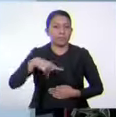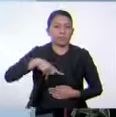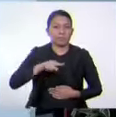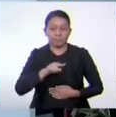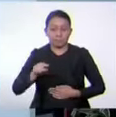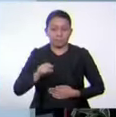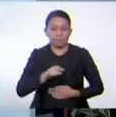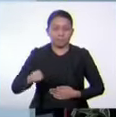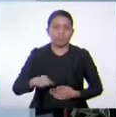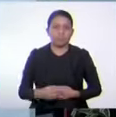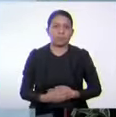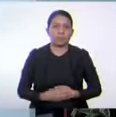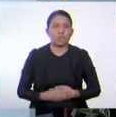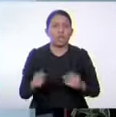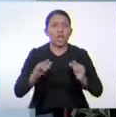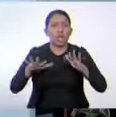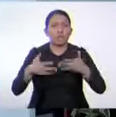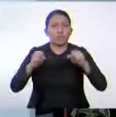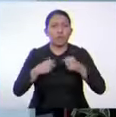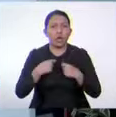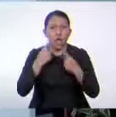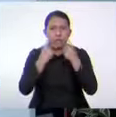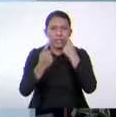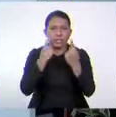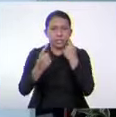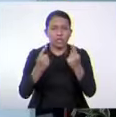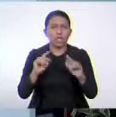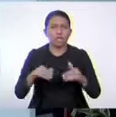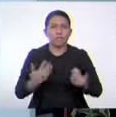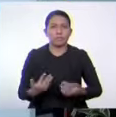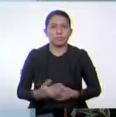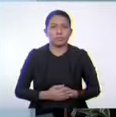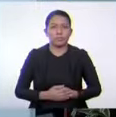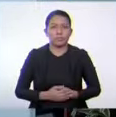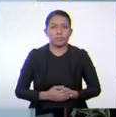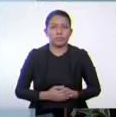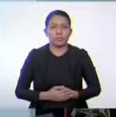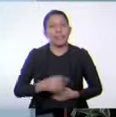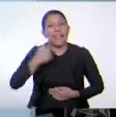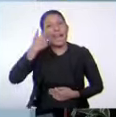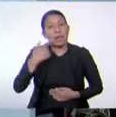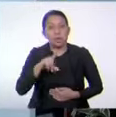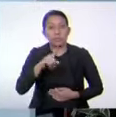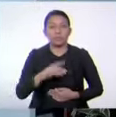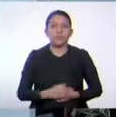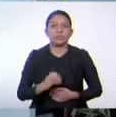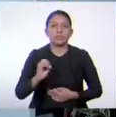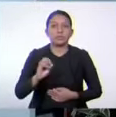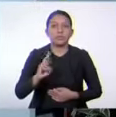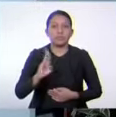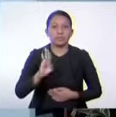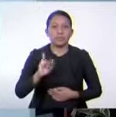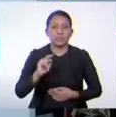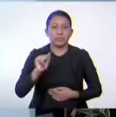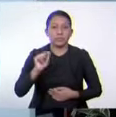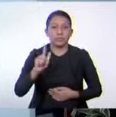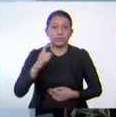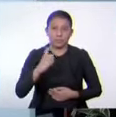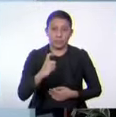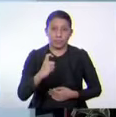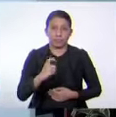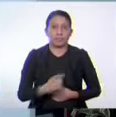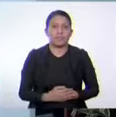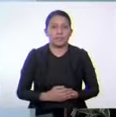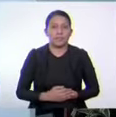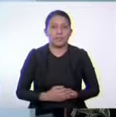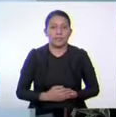lo podemos observar acá. Este sería un orbital en X,